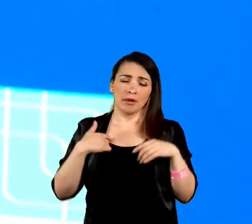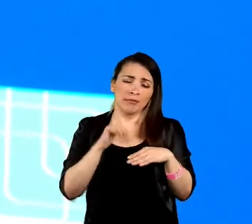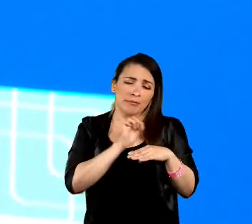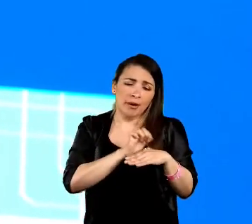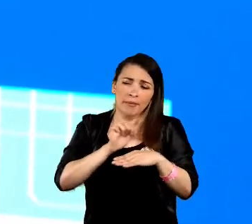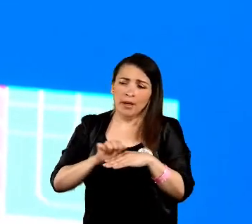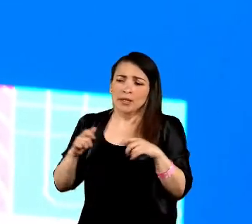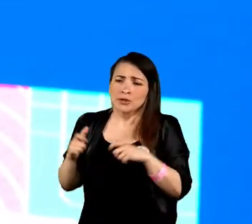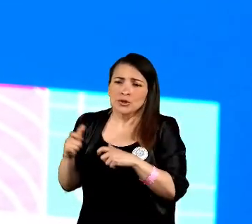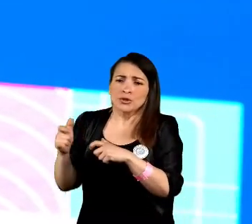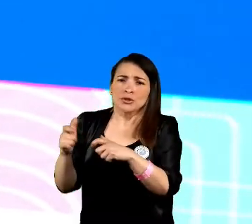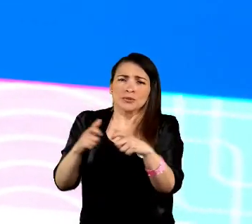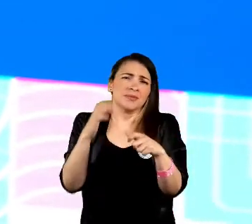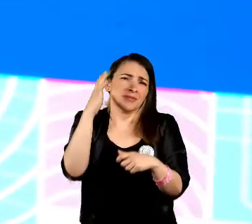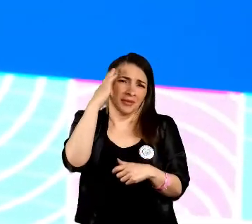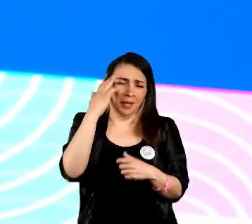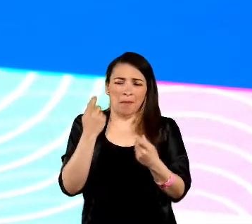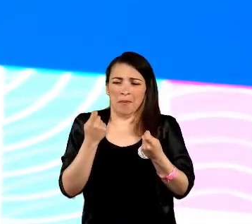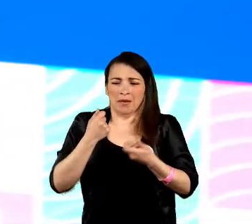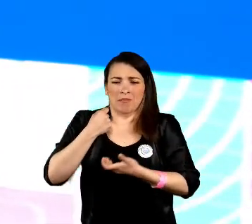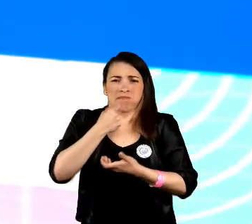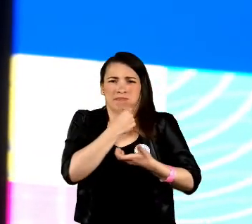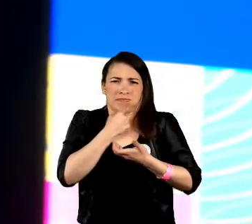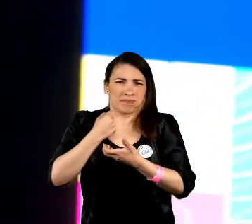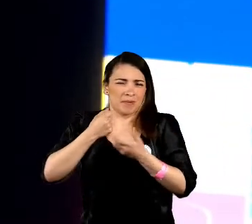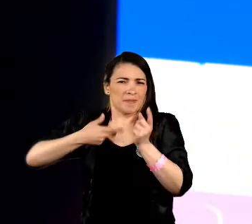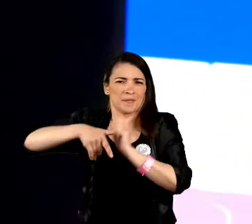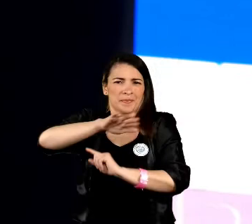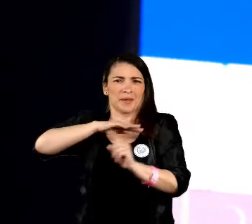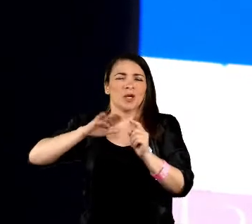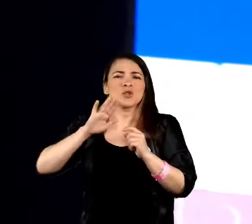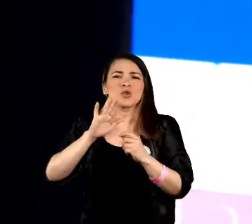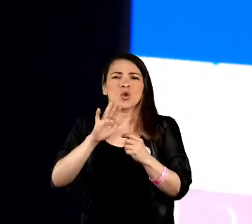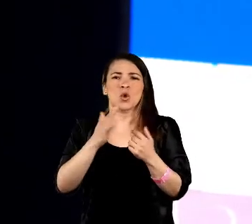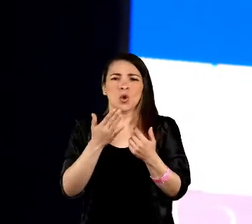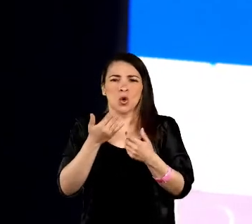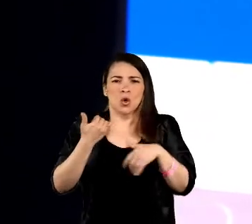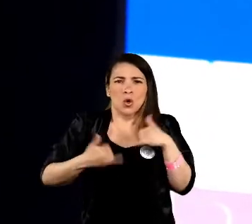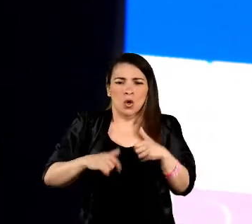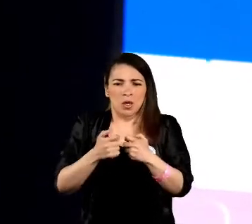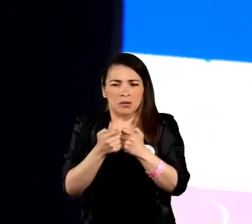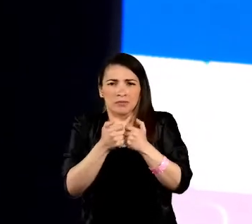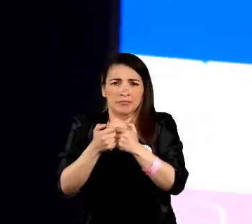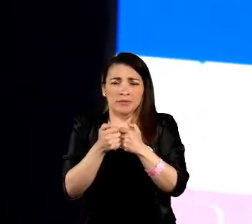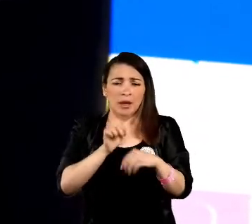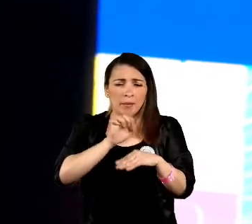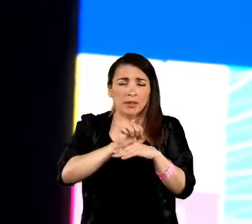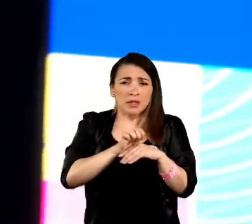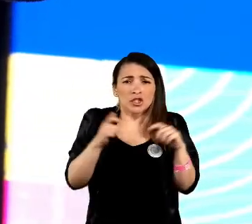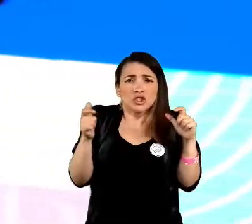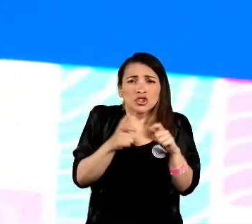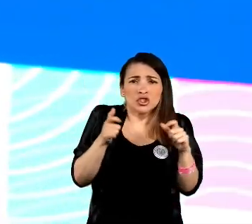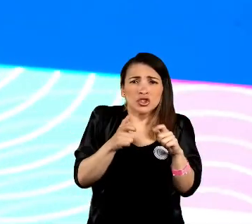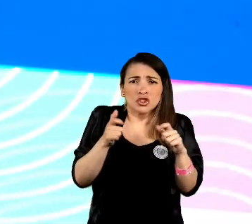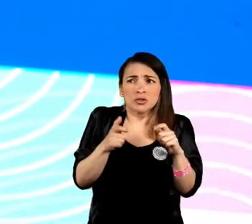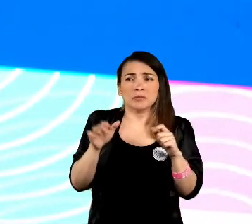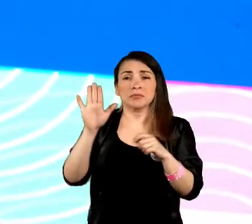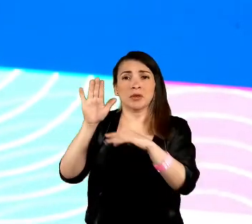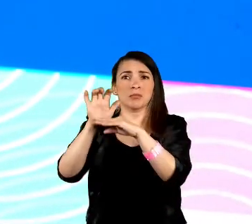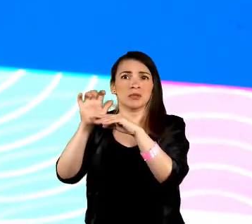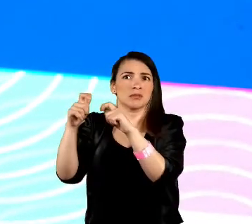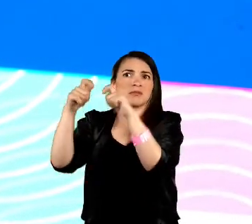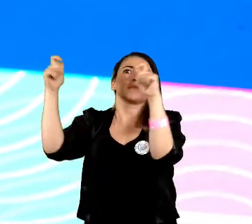está fluctuando tanto el dinero en la industria de videojuegos se puede hacer que cierre un estudio Y esto es a través de